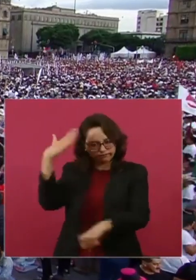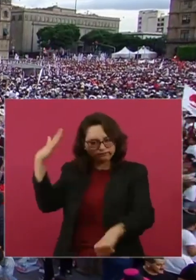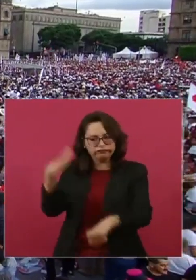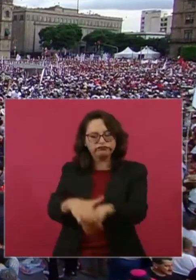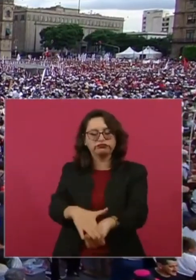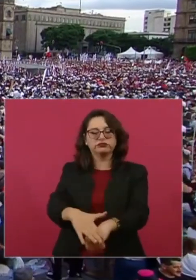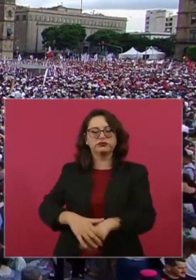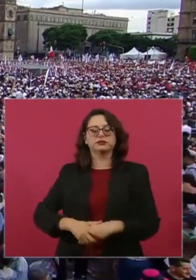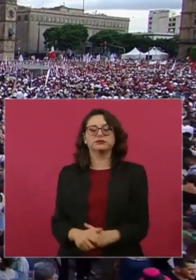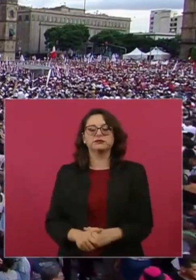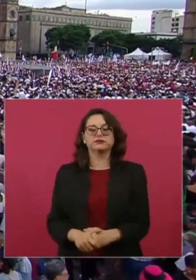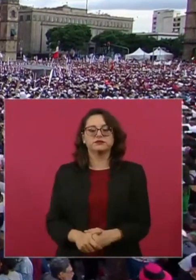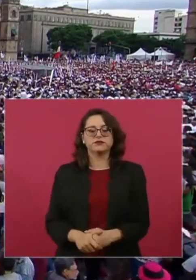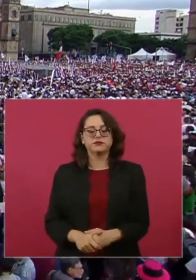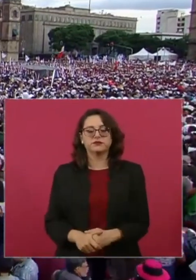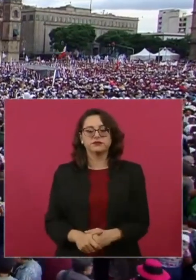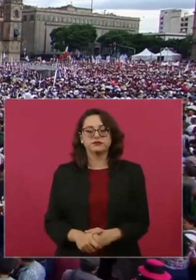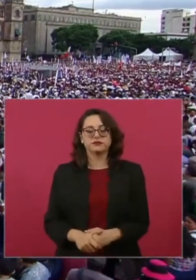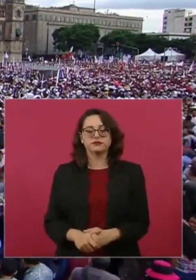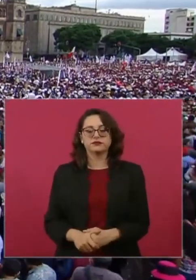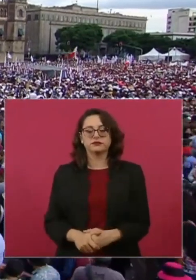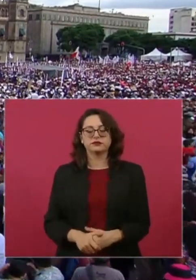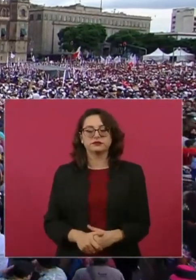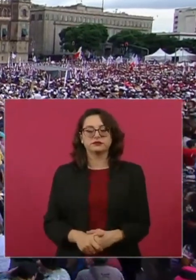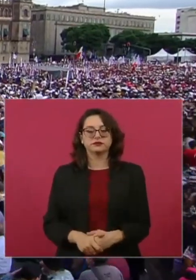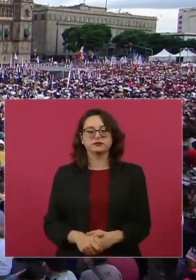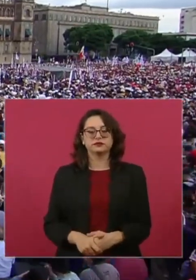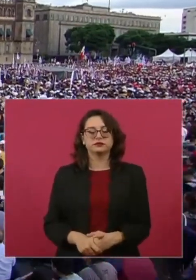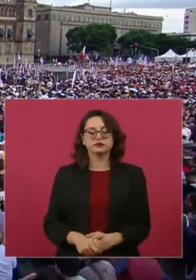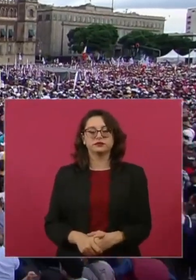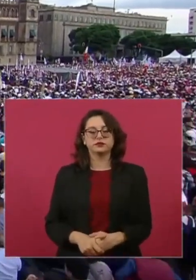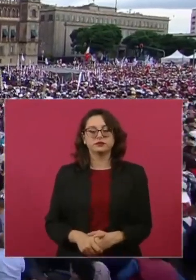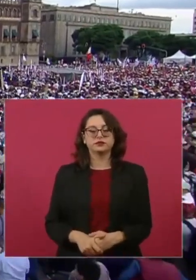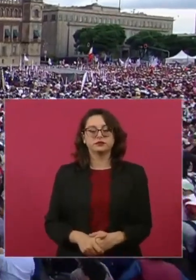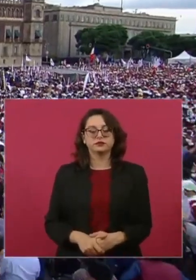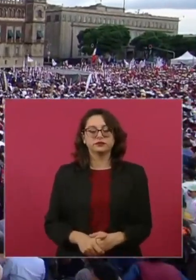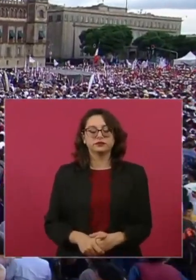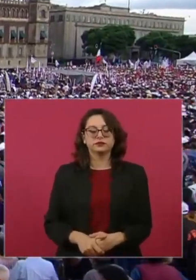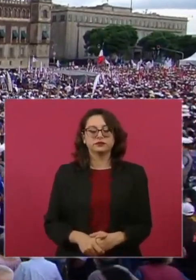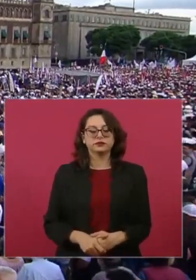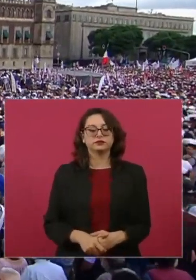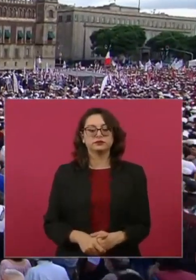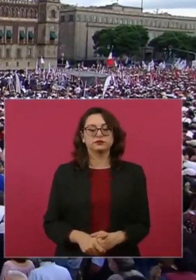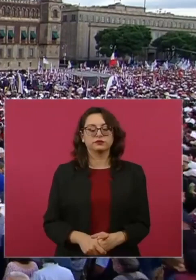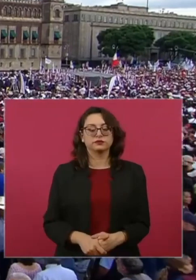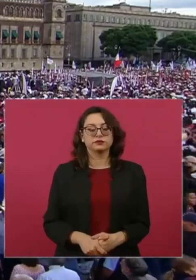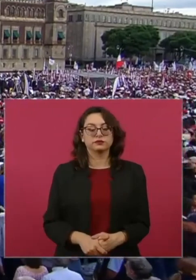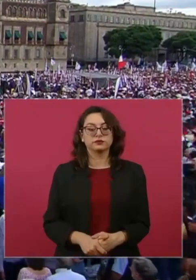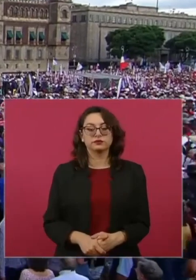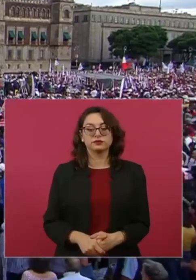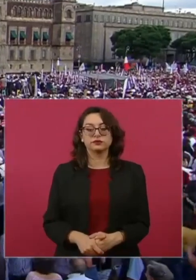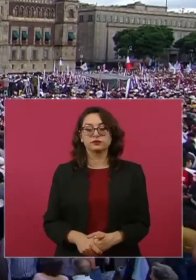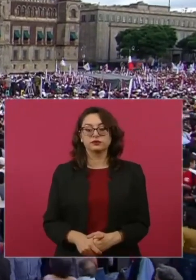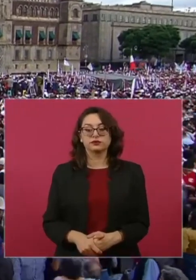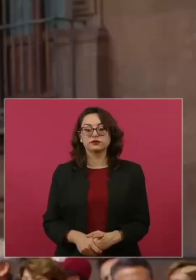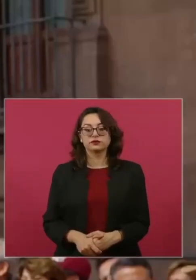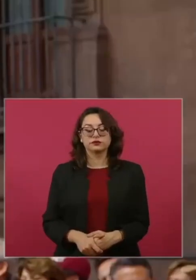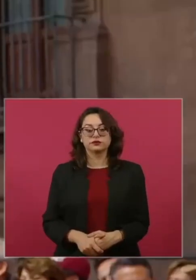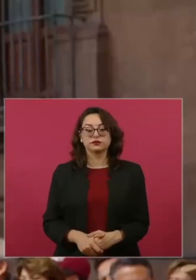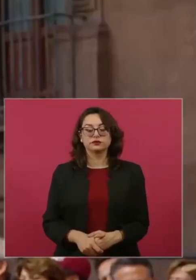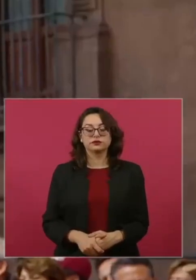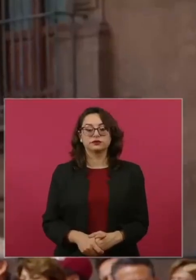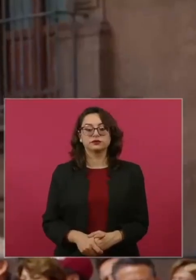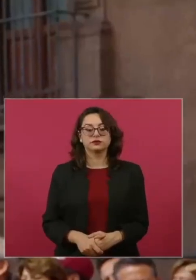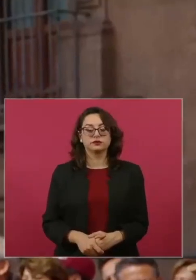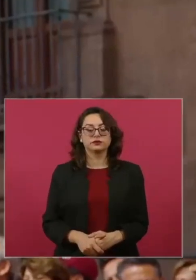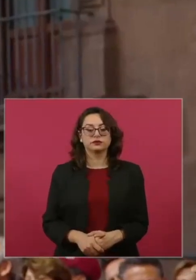using it in a more technologically sound way and remember it stays with nunca the nation it was nationalized lithium was nationalized olvidemos